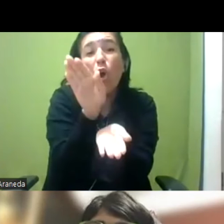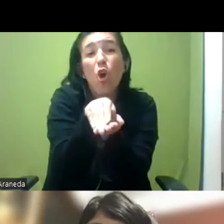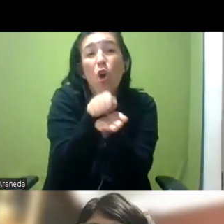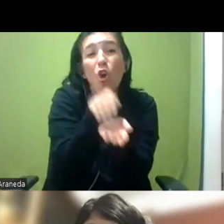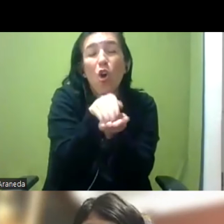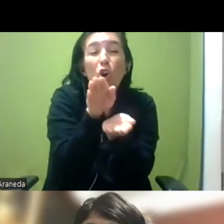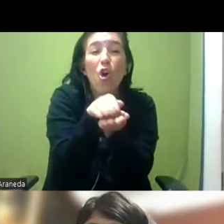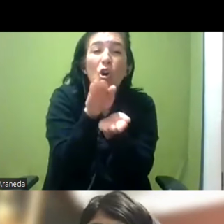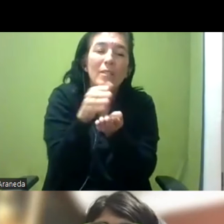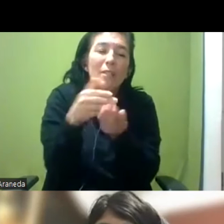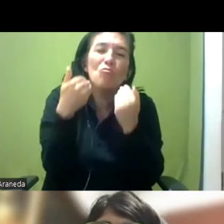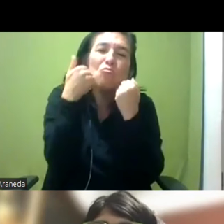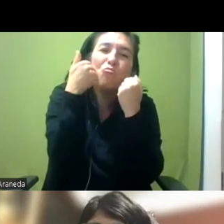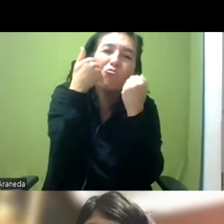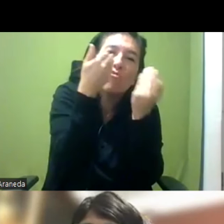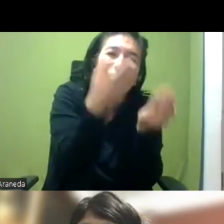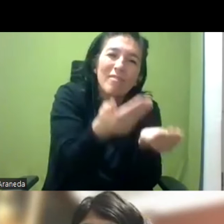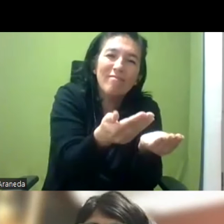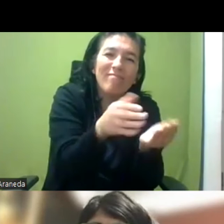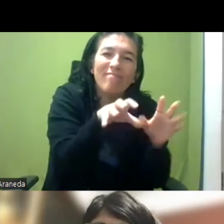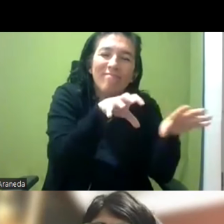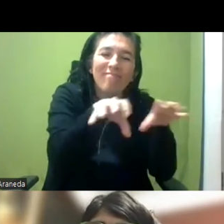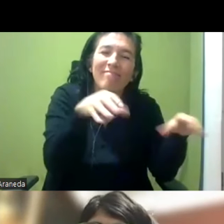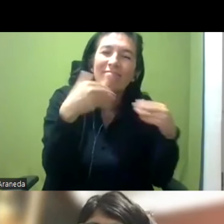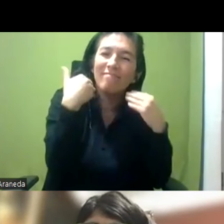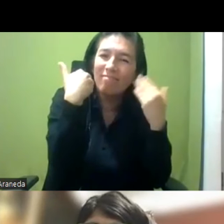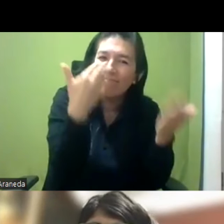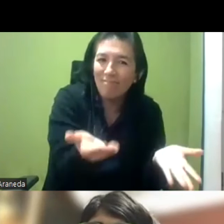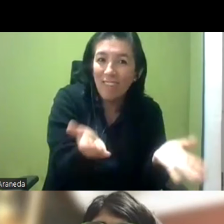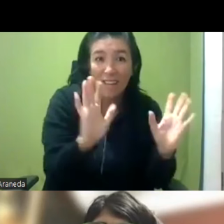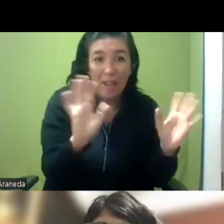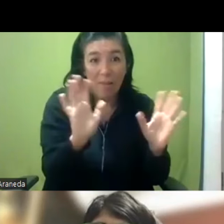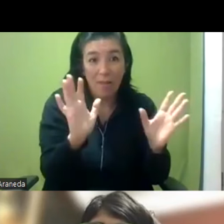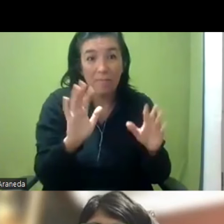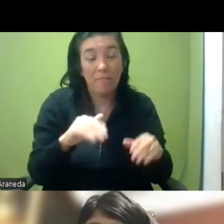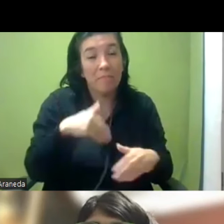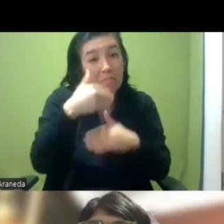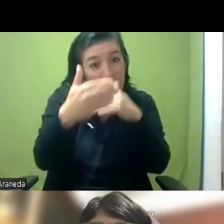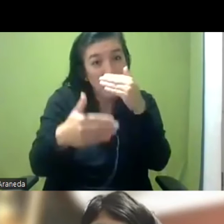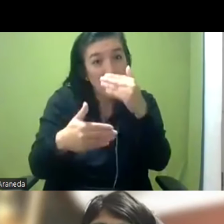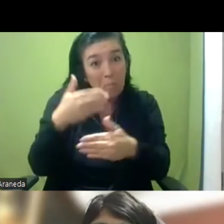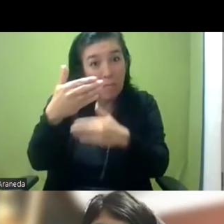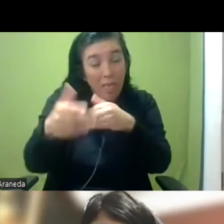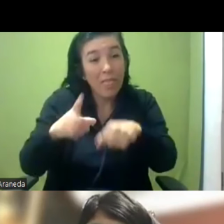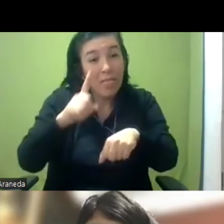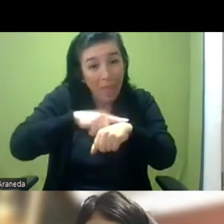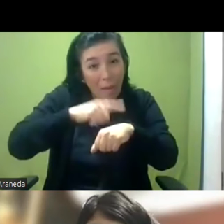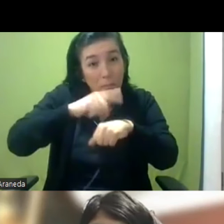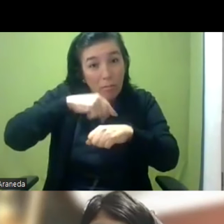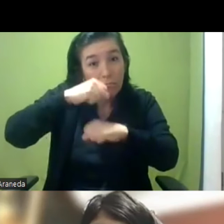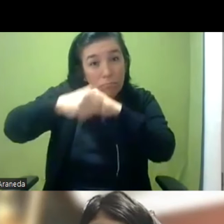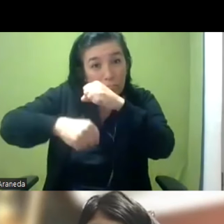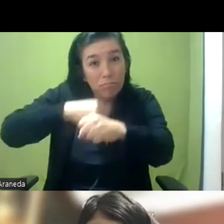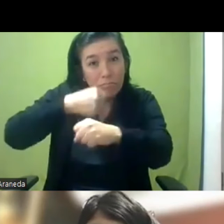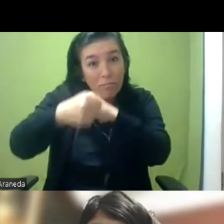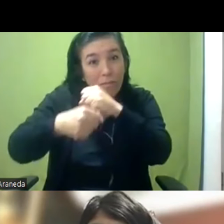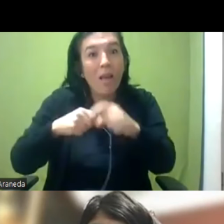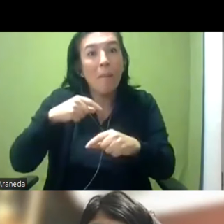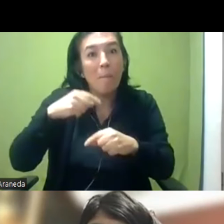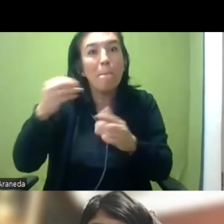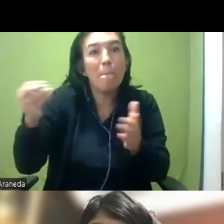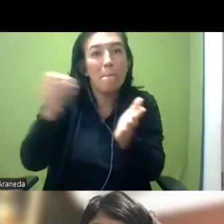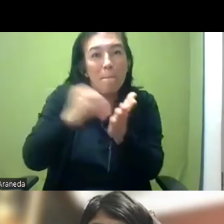de ese tipo de ajuar, ¿no? Y después, en la medida que avanzamos en el tiempo, los ajuares se van haciendo cada vez